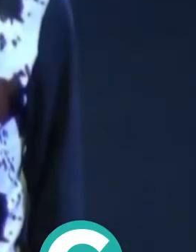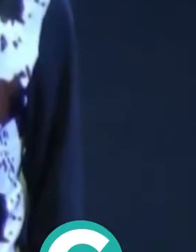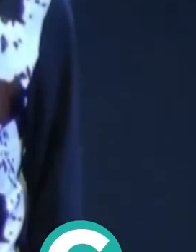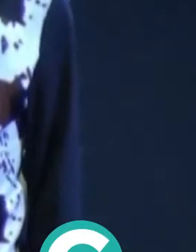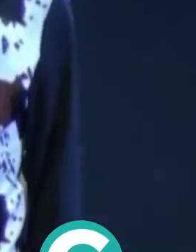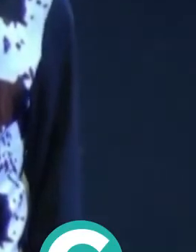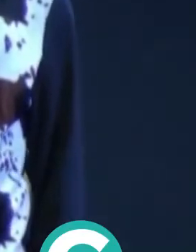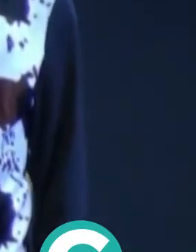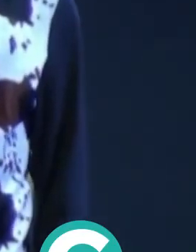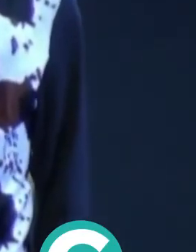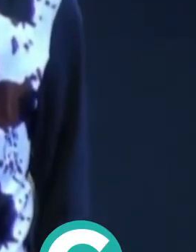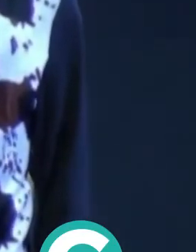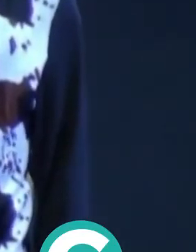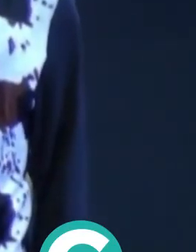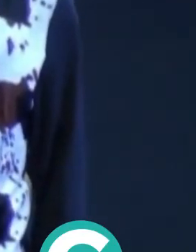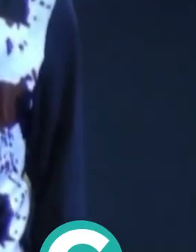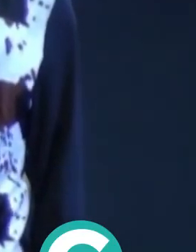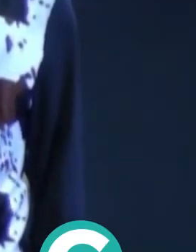Pop.